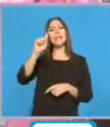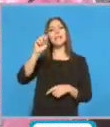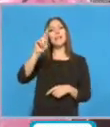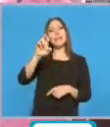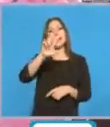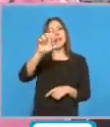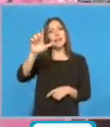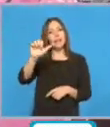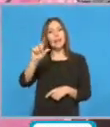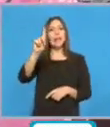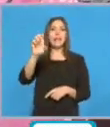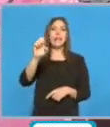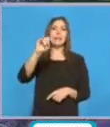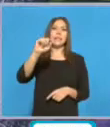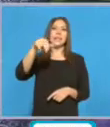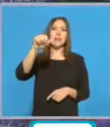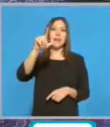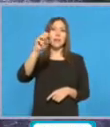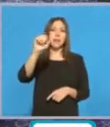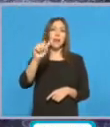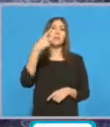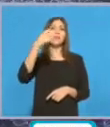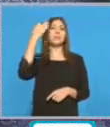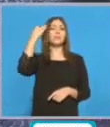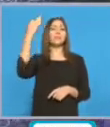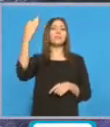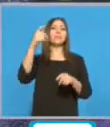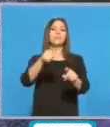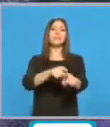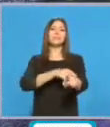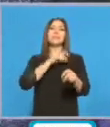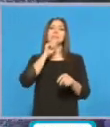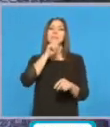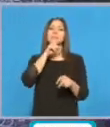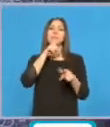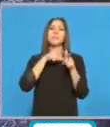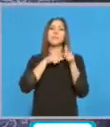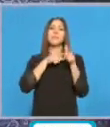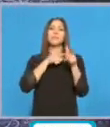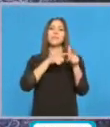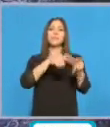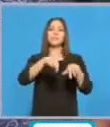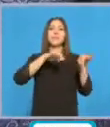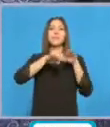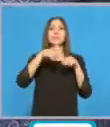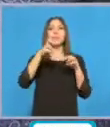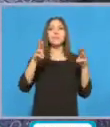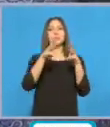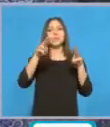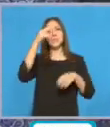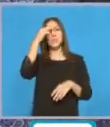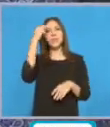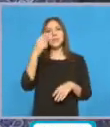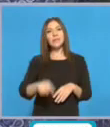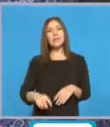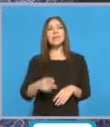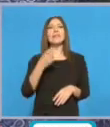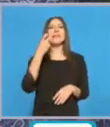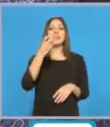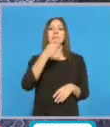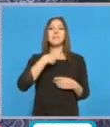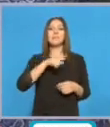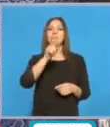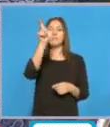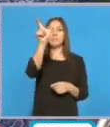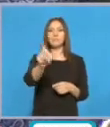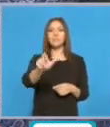es larga y que ha trabajado muchísimo durante muchos años dentro de, pues, del regional mexicano, que es una de las figuras emblemáticas,